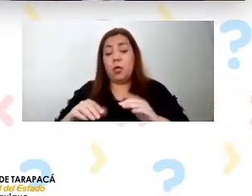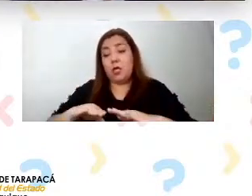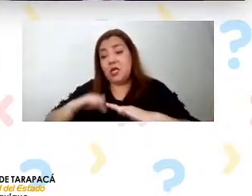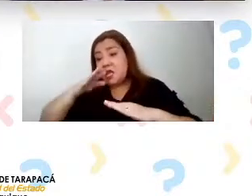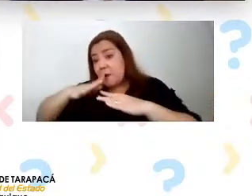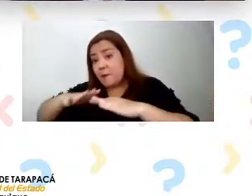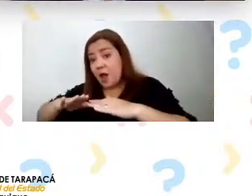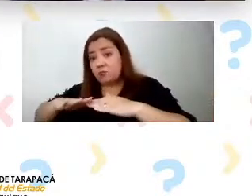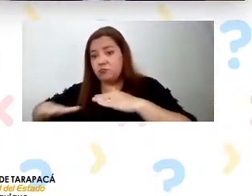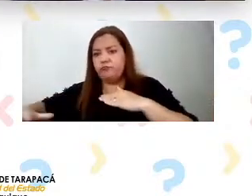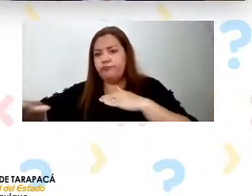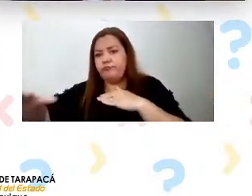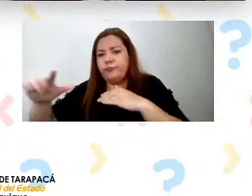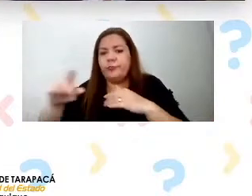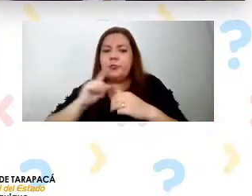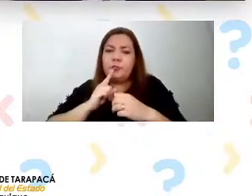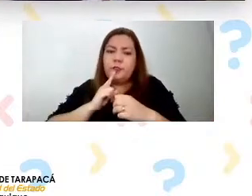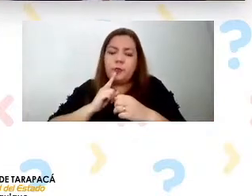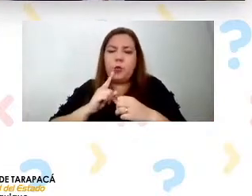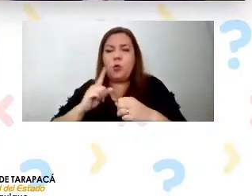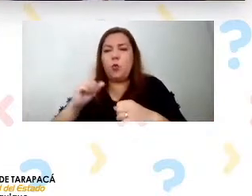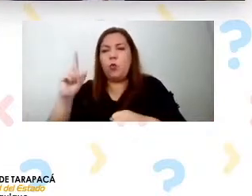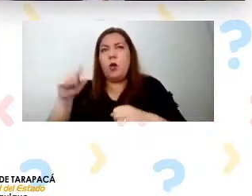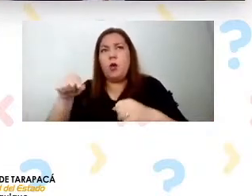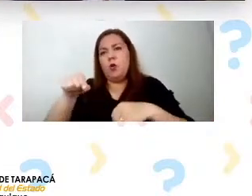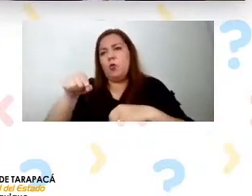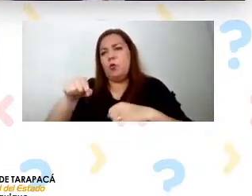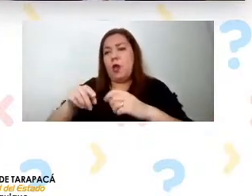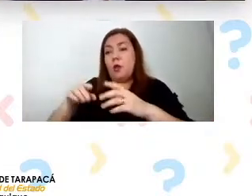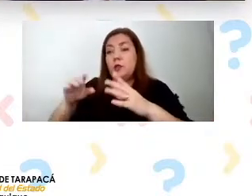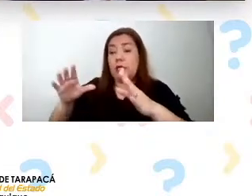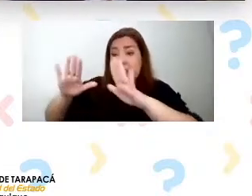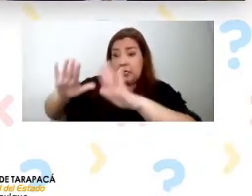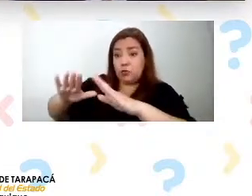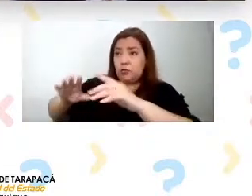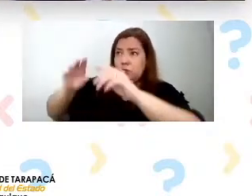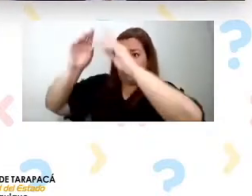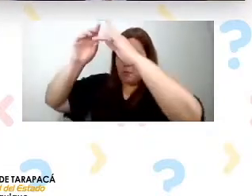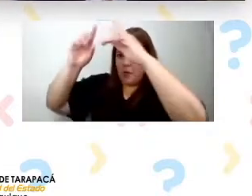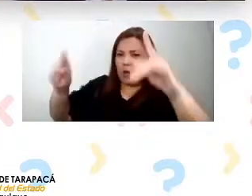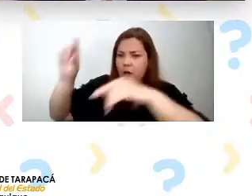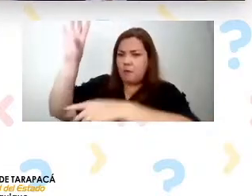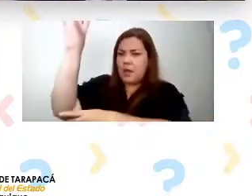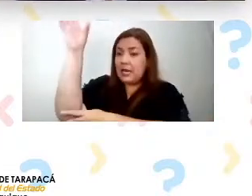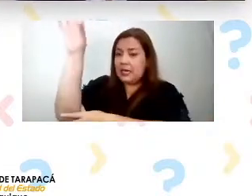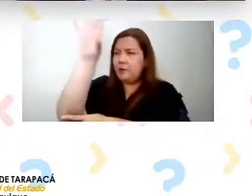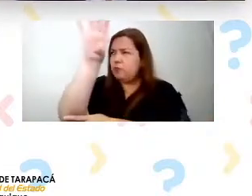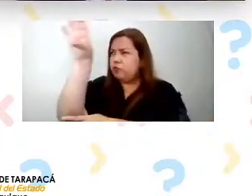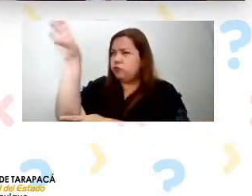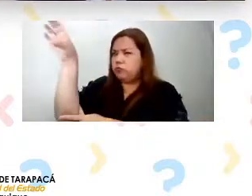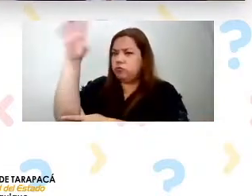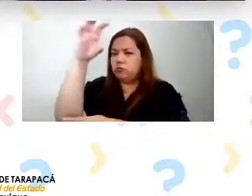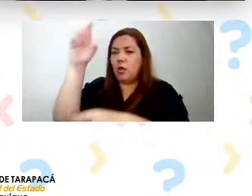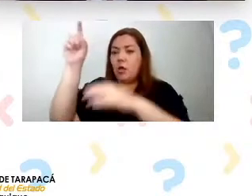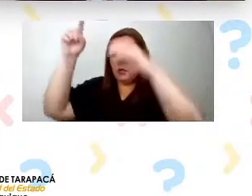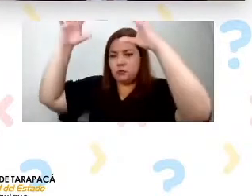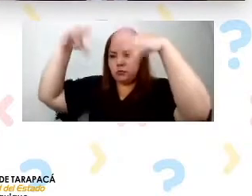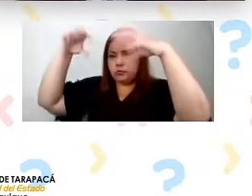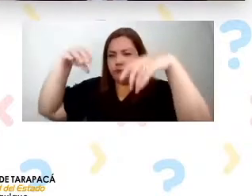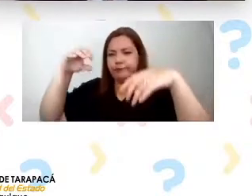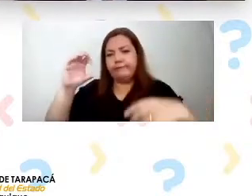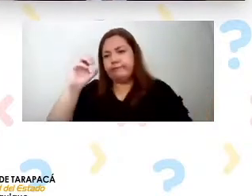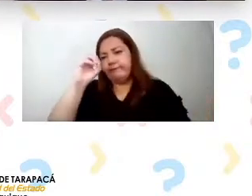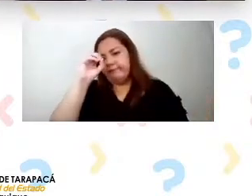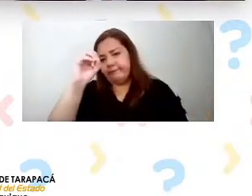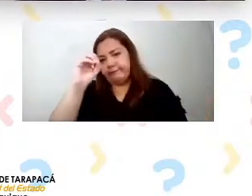cierto?, donde tenemos unas estaciones meteorológicas en el aeropuerto, reportan 0 pluviosidad a nivel del